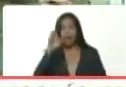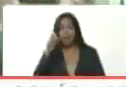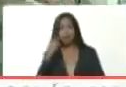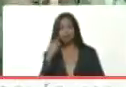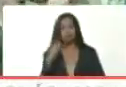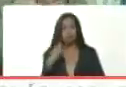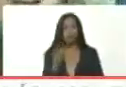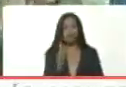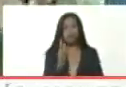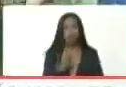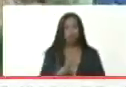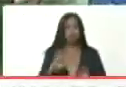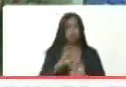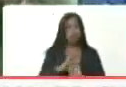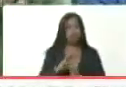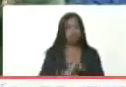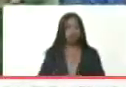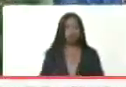falle